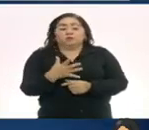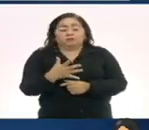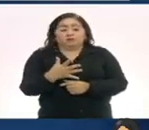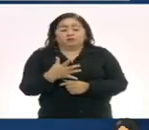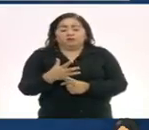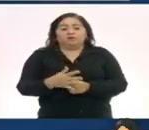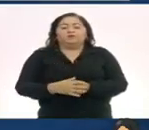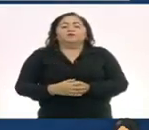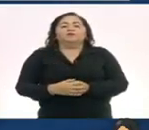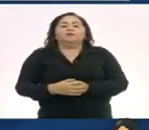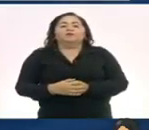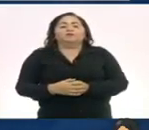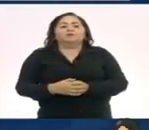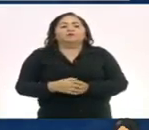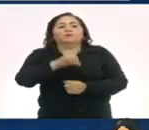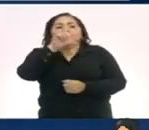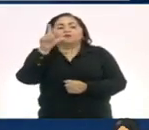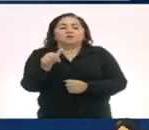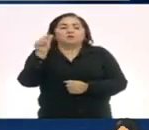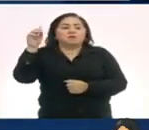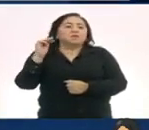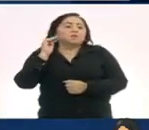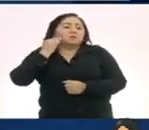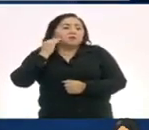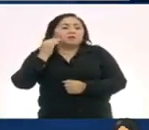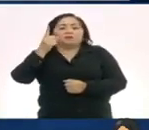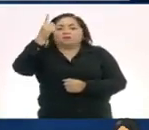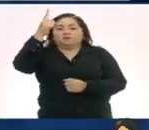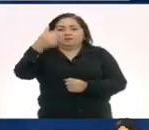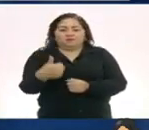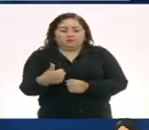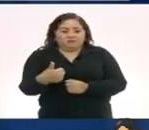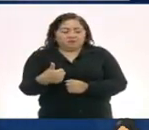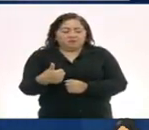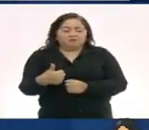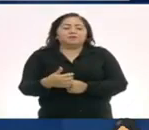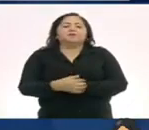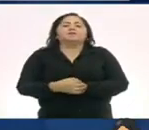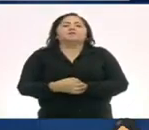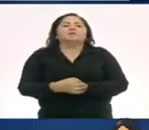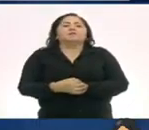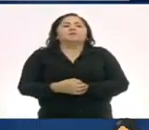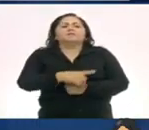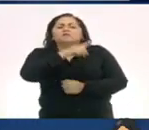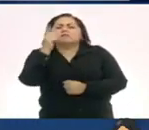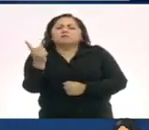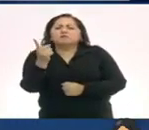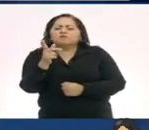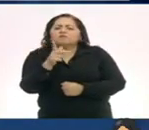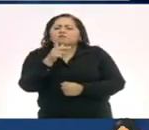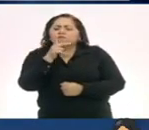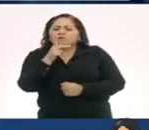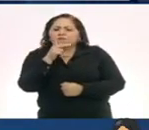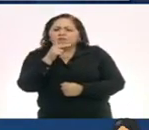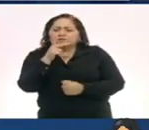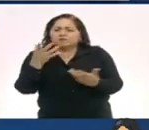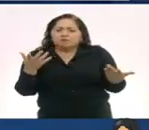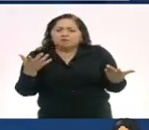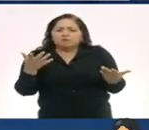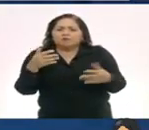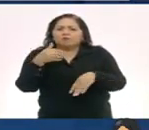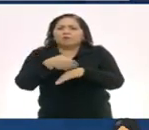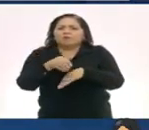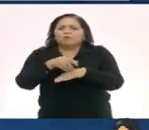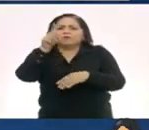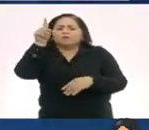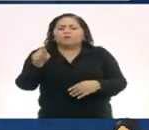1/5. Así es. Luego María, que esa también soy yo, con 1/6. Ajá. Luego papá,